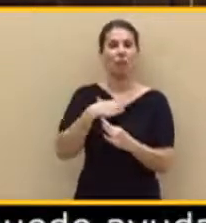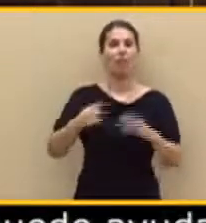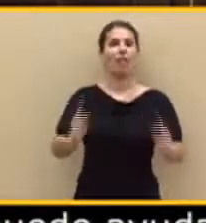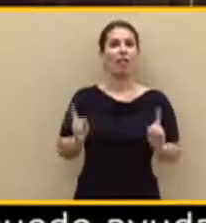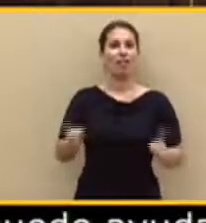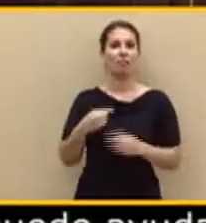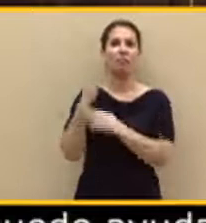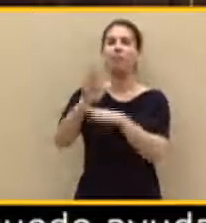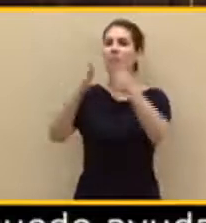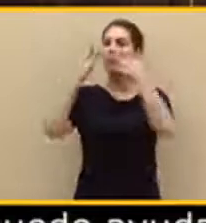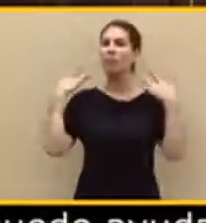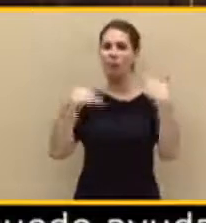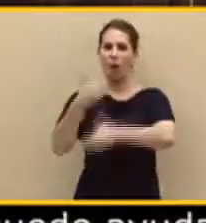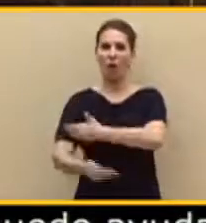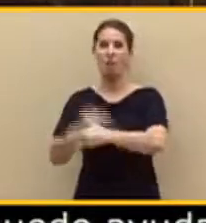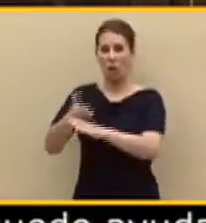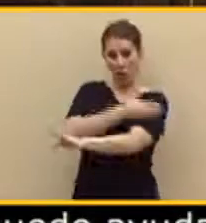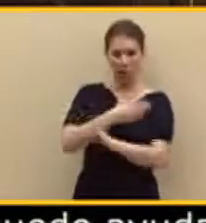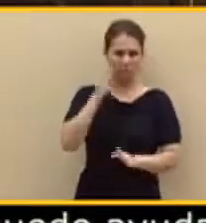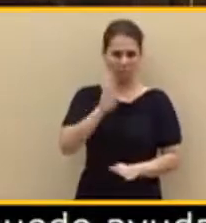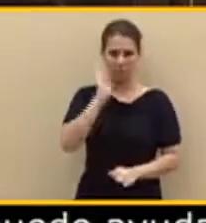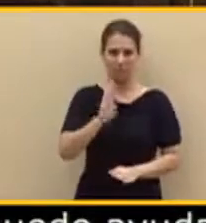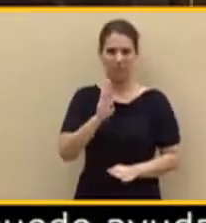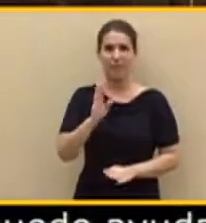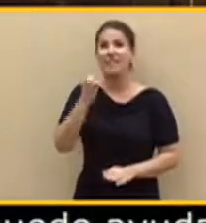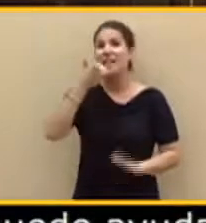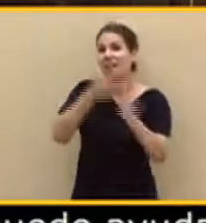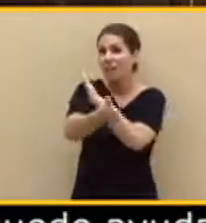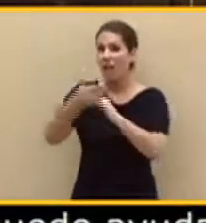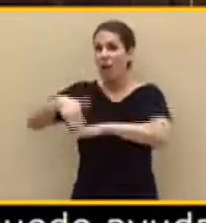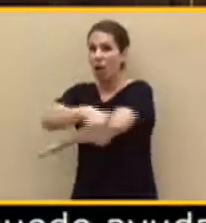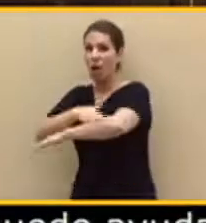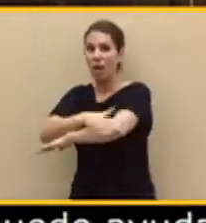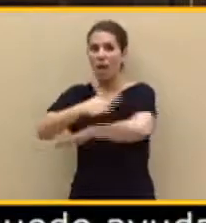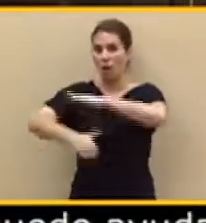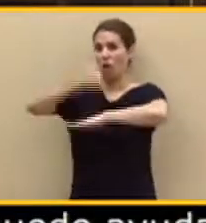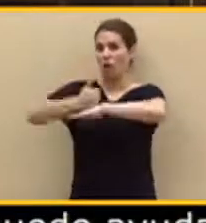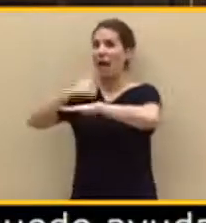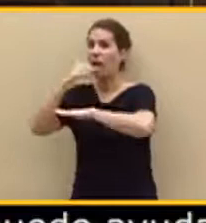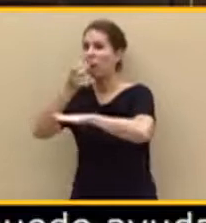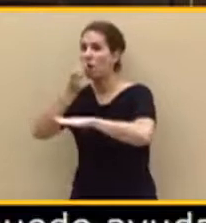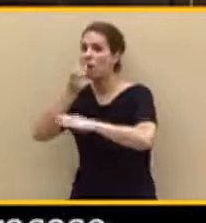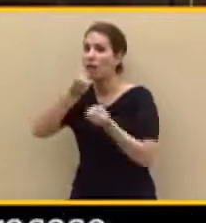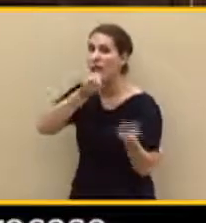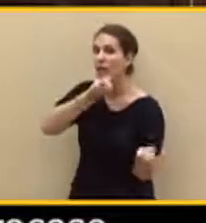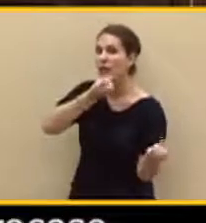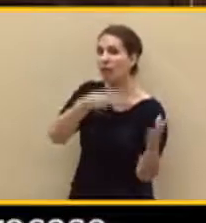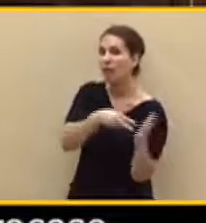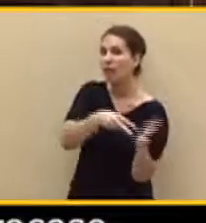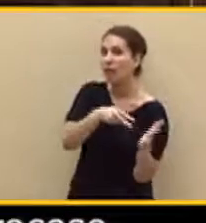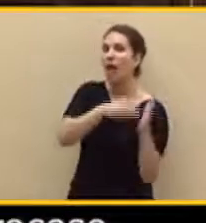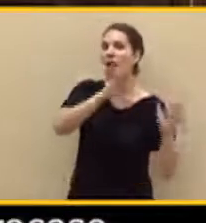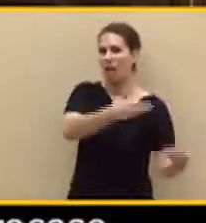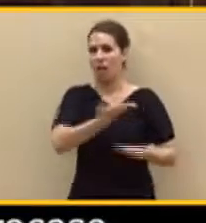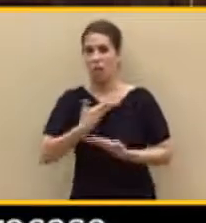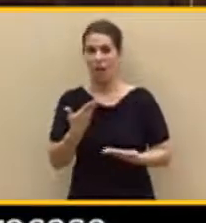limpieza al proceso. Así que un pequeño chivatazo desde el Gobierno o la alta administración del Estado siempre será de gran ayuda. Y ya tenemos aquí otra